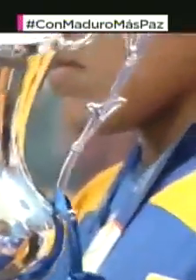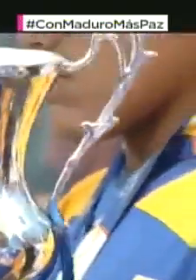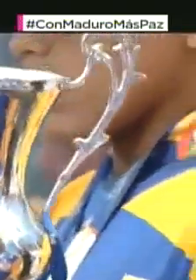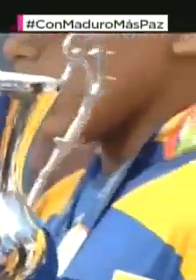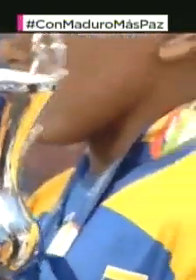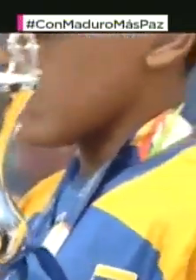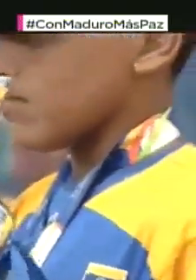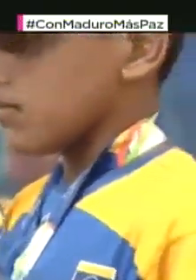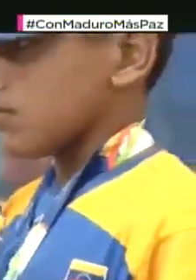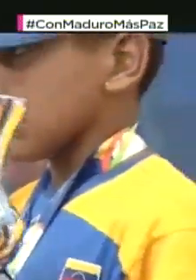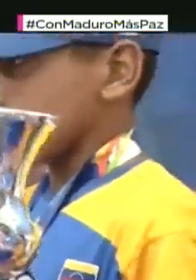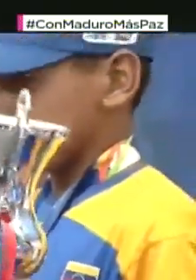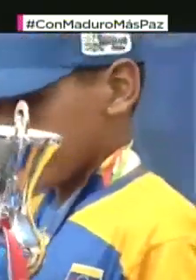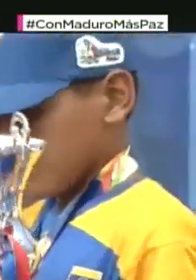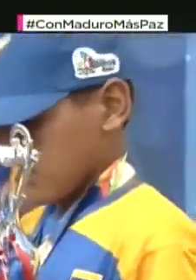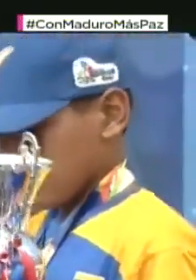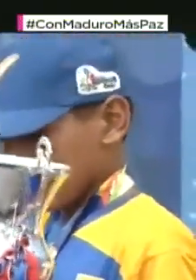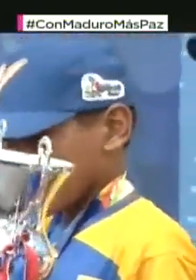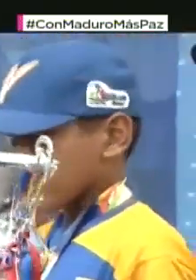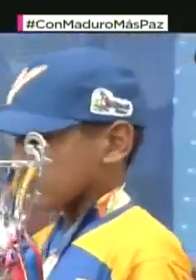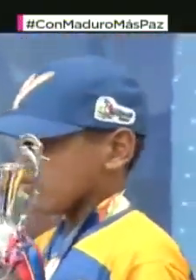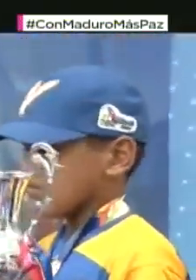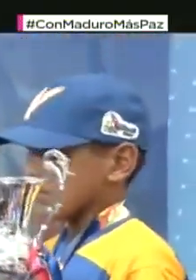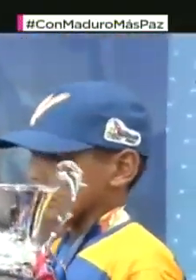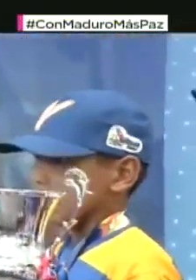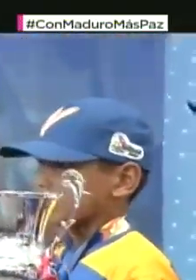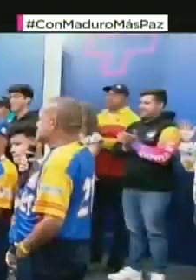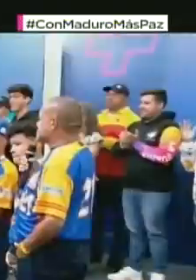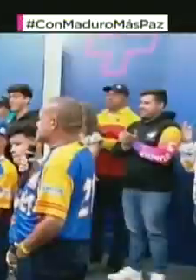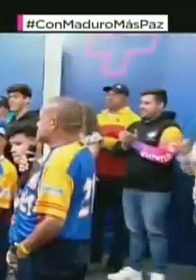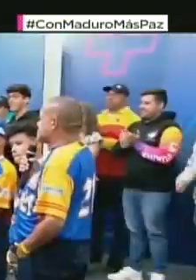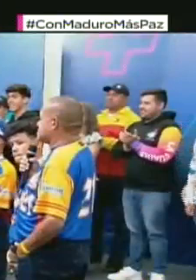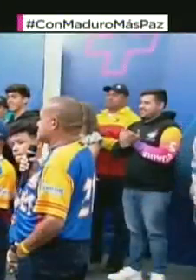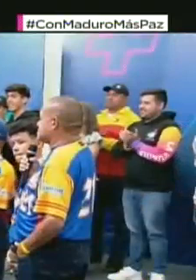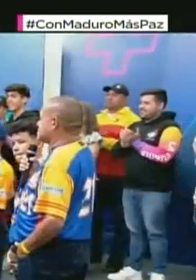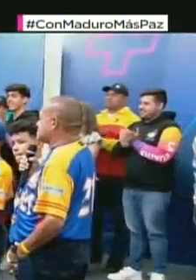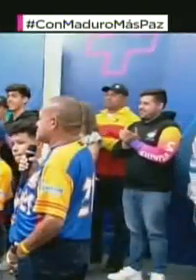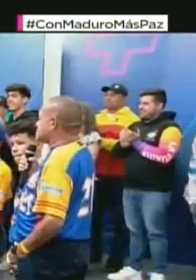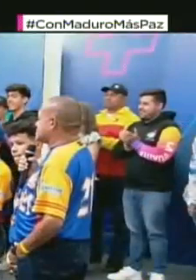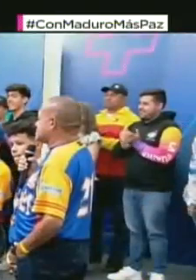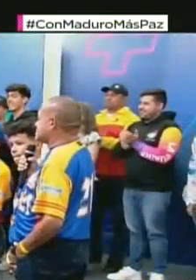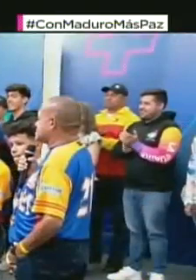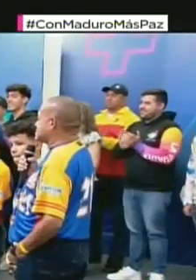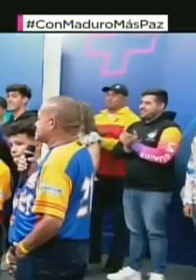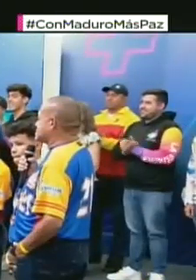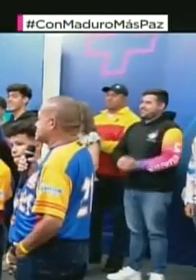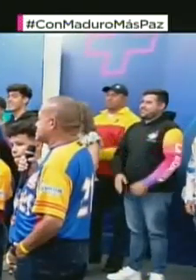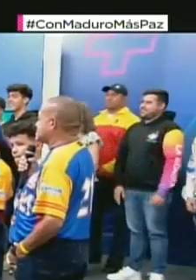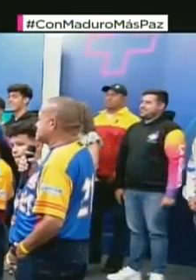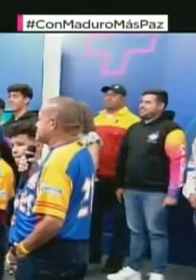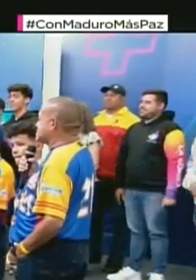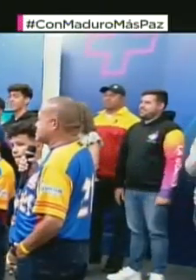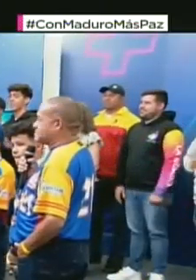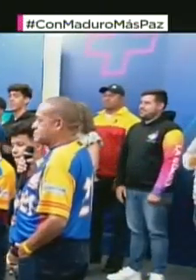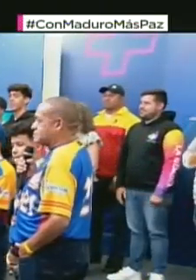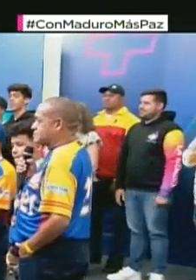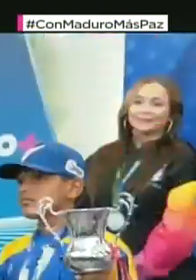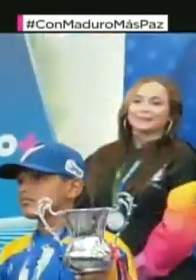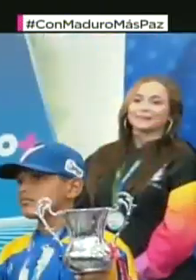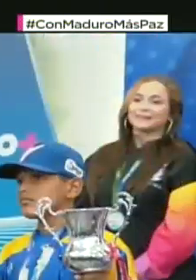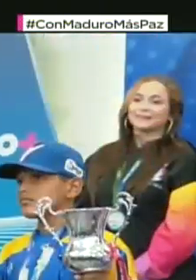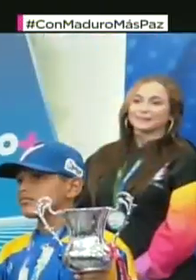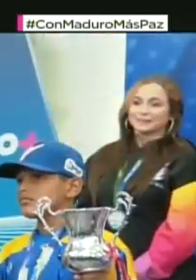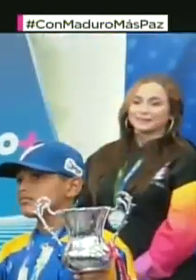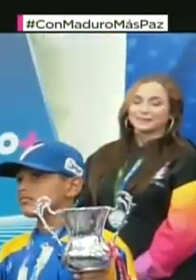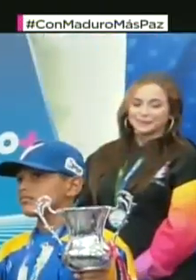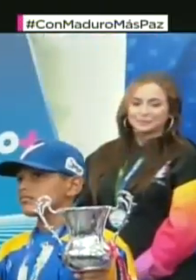aplauso a estos muchachos. Que viva la juventud de oro, que viva la generación de oro. Bueno, nos vemos pronto pues con esta juventud, con